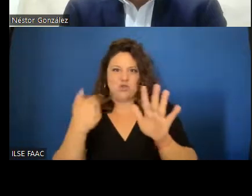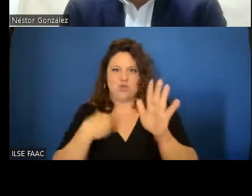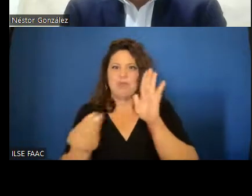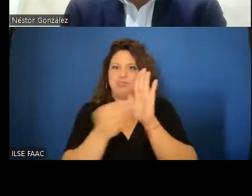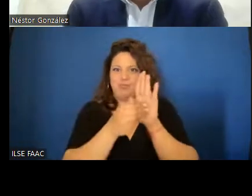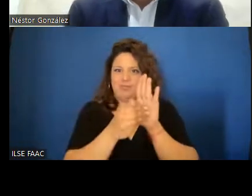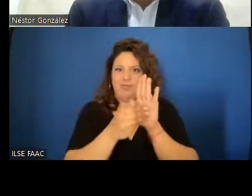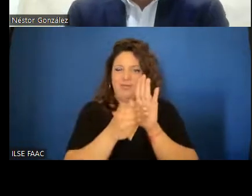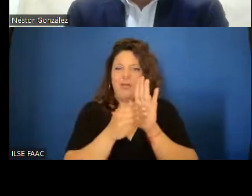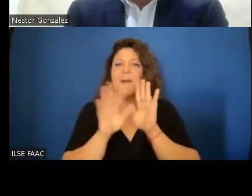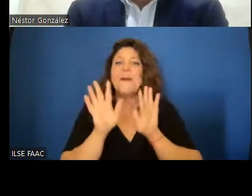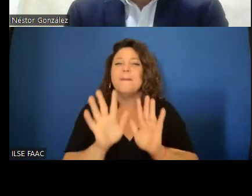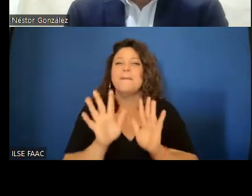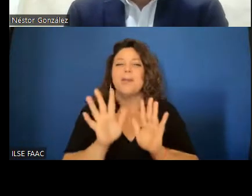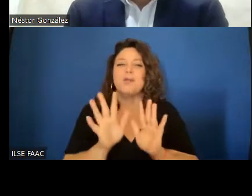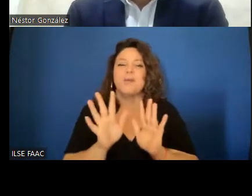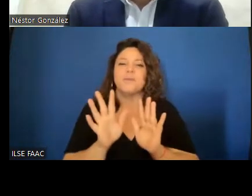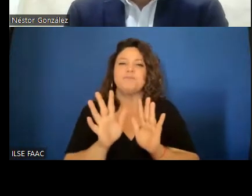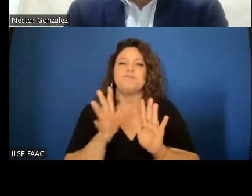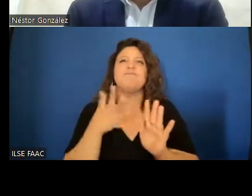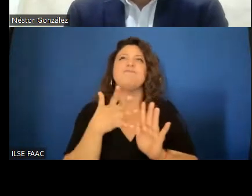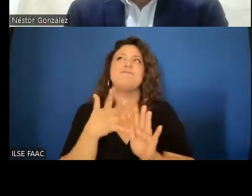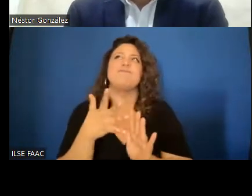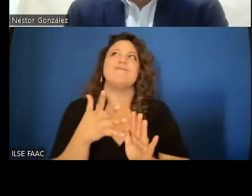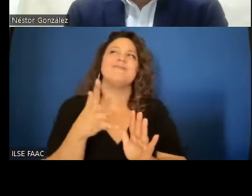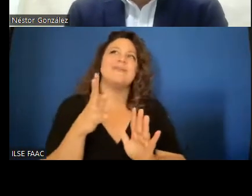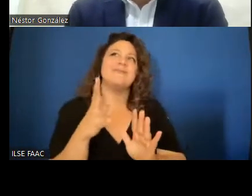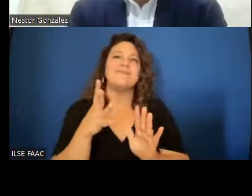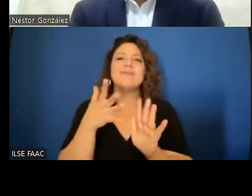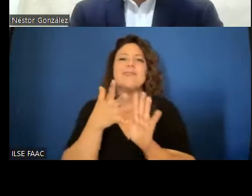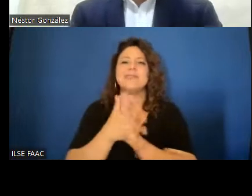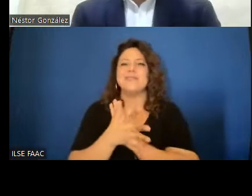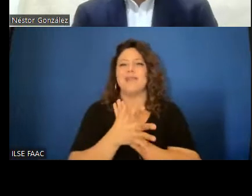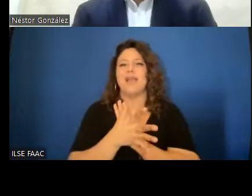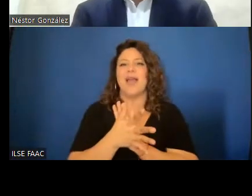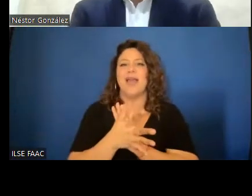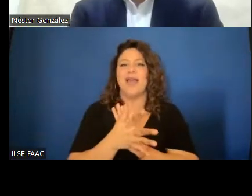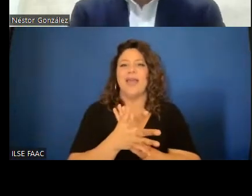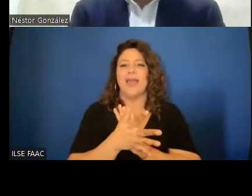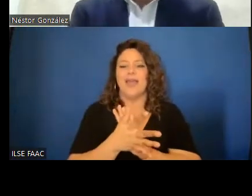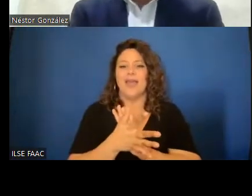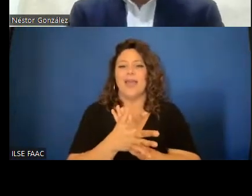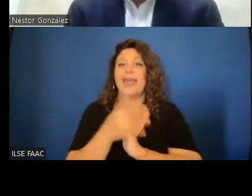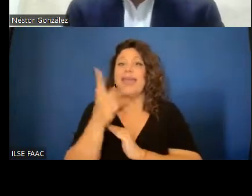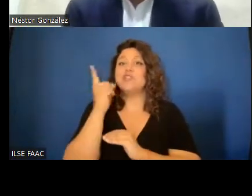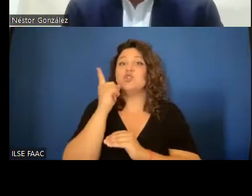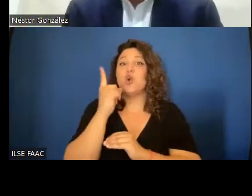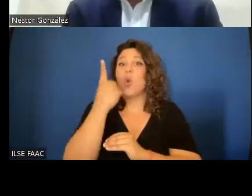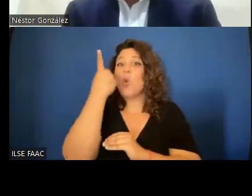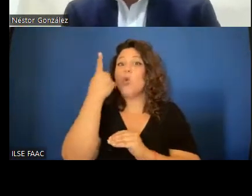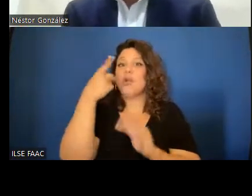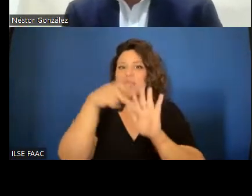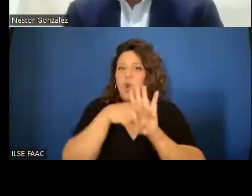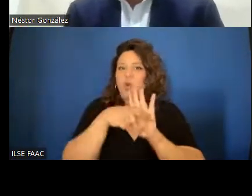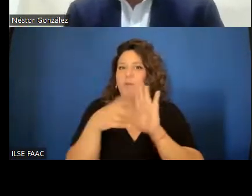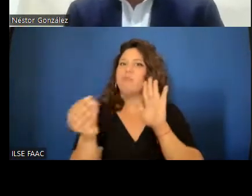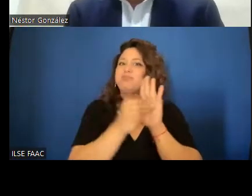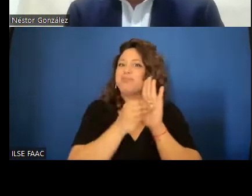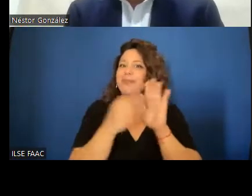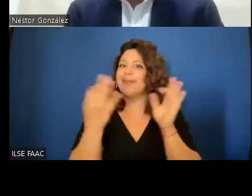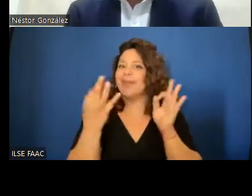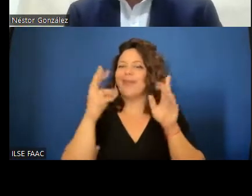ley, que era la otra cuestión que me comentaba, ¿a quién se aplica? Esta ley se va a aplicar de forma totalmente abierta